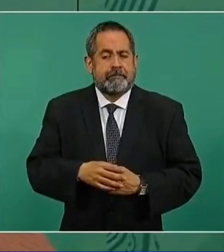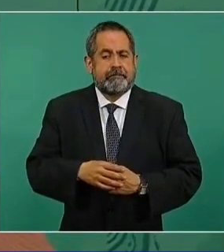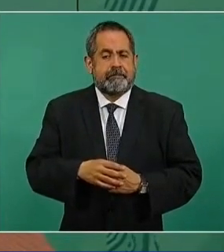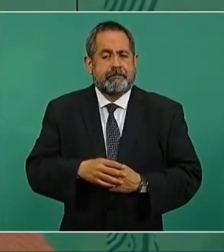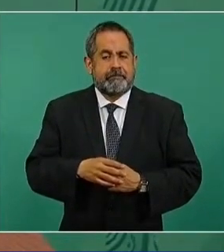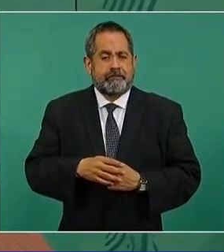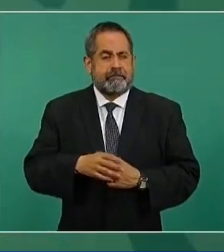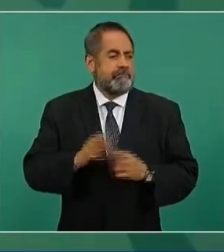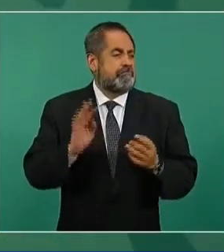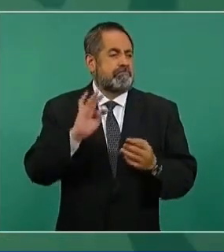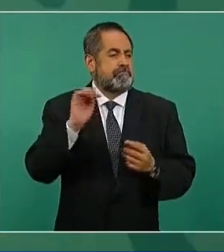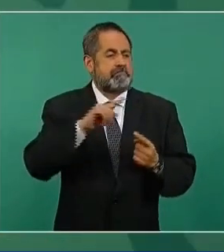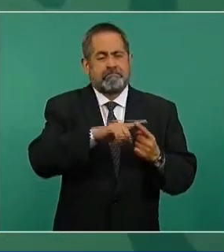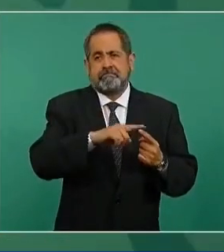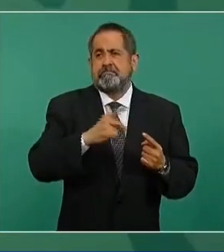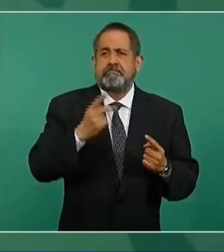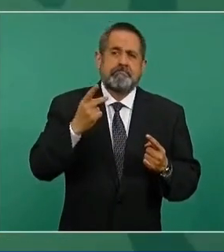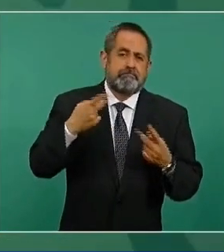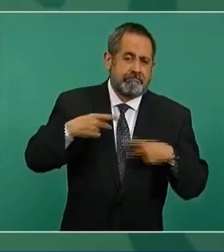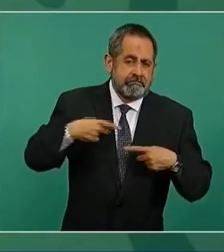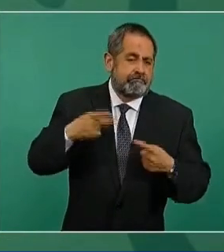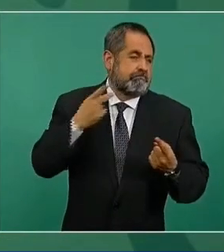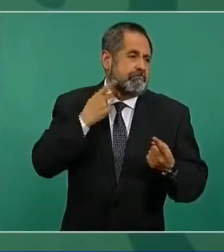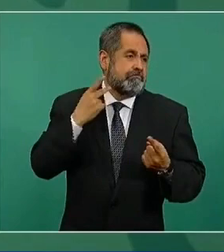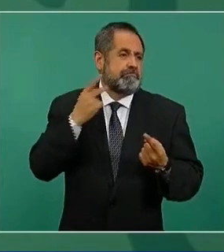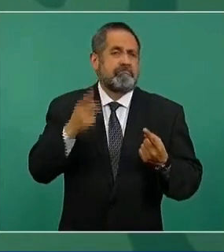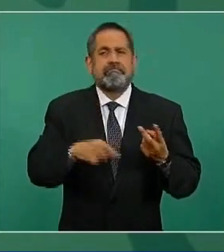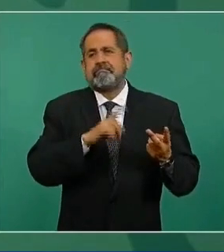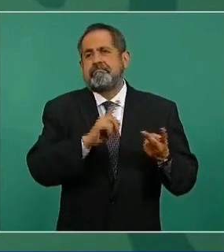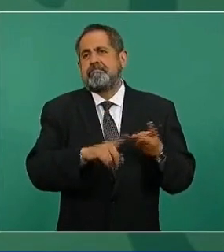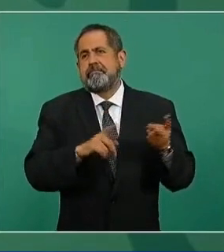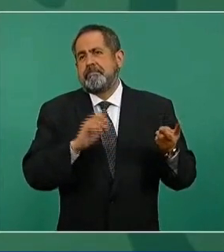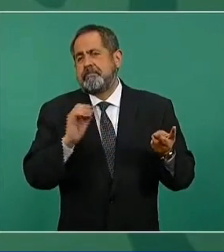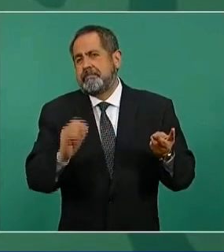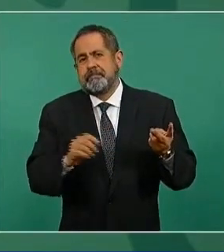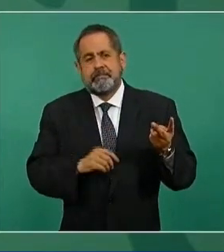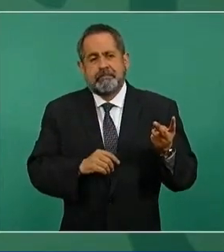ya sean políticos o